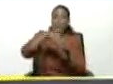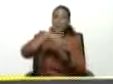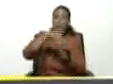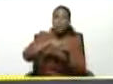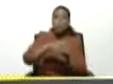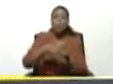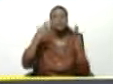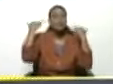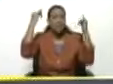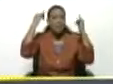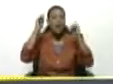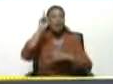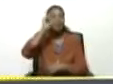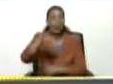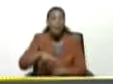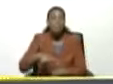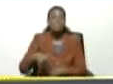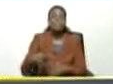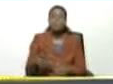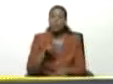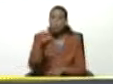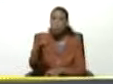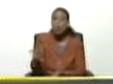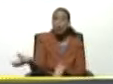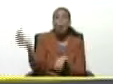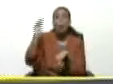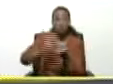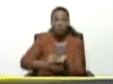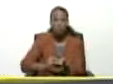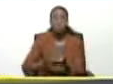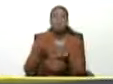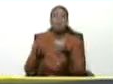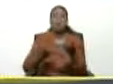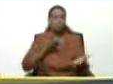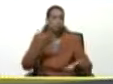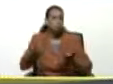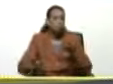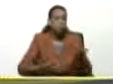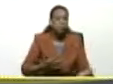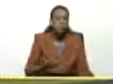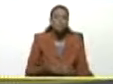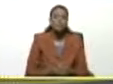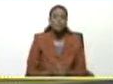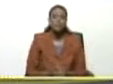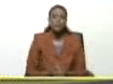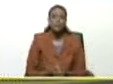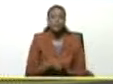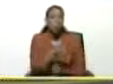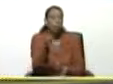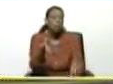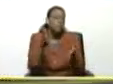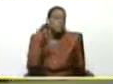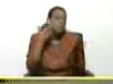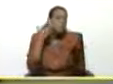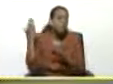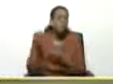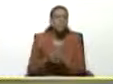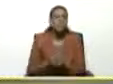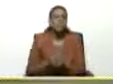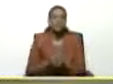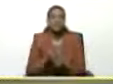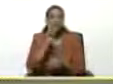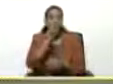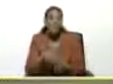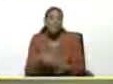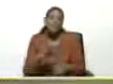estaremos celebrando también aquí en el municipio sotillo eh su triunfo es que va a ser